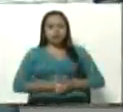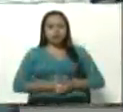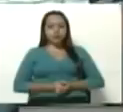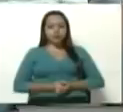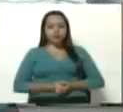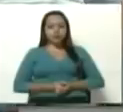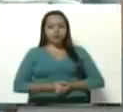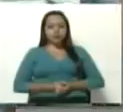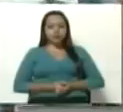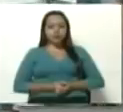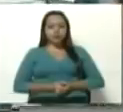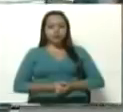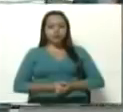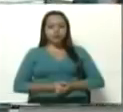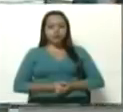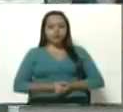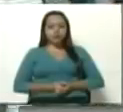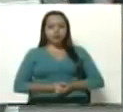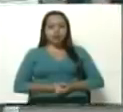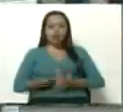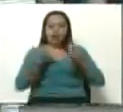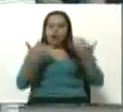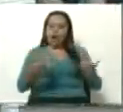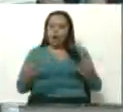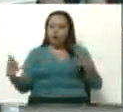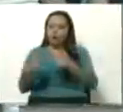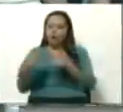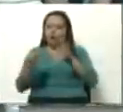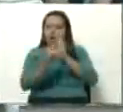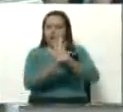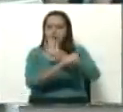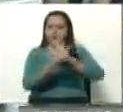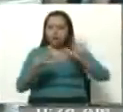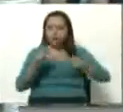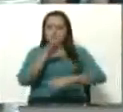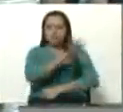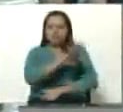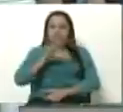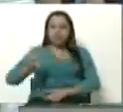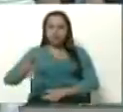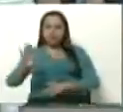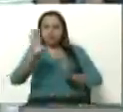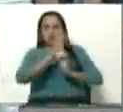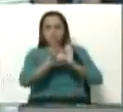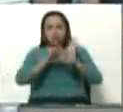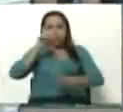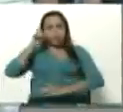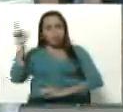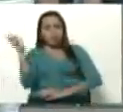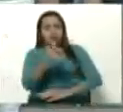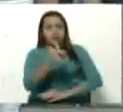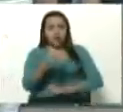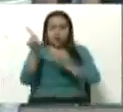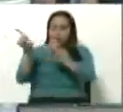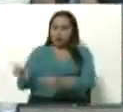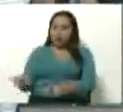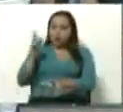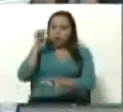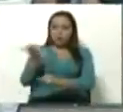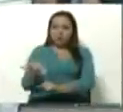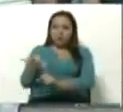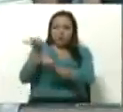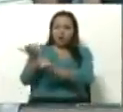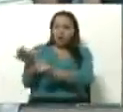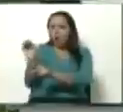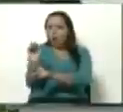En cumplimiento con el artículo 54 de la Constitución del Estado Bolivariano de Guárico, el candidato elegido o